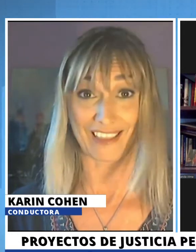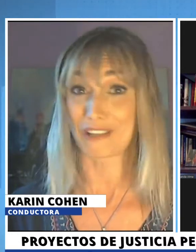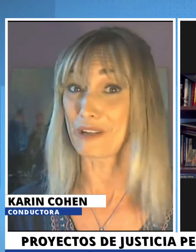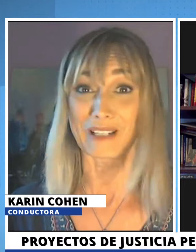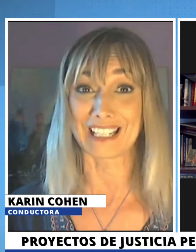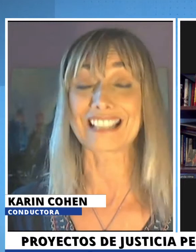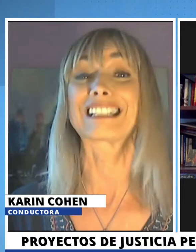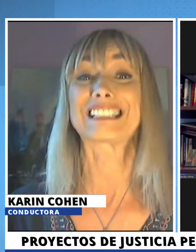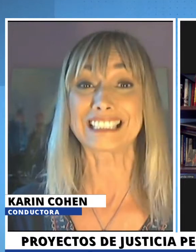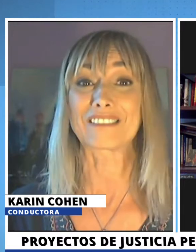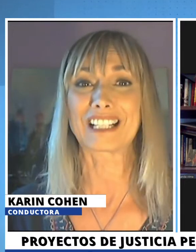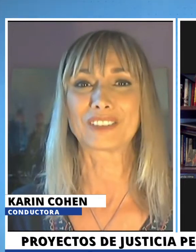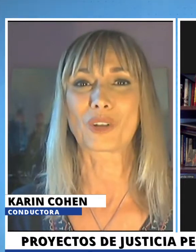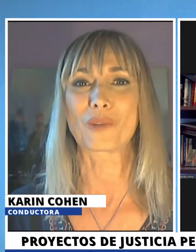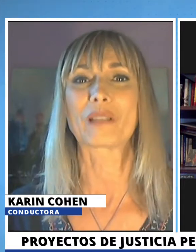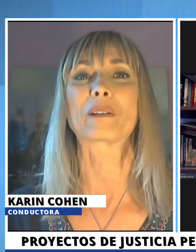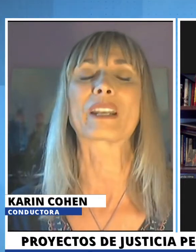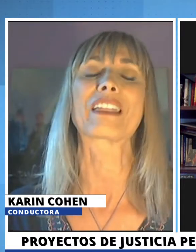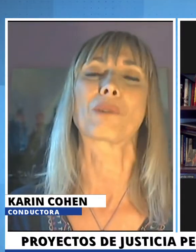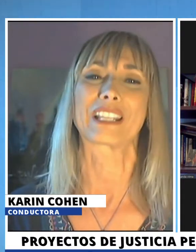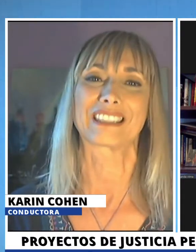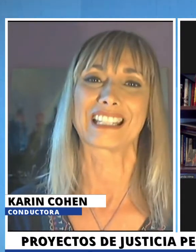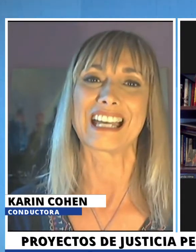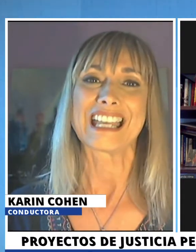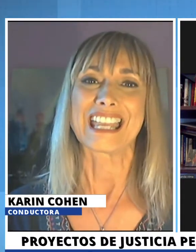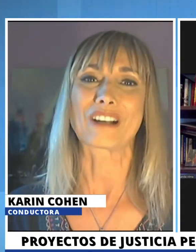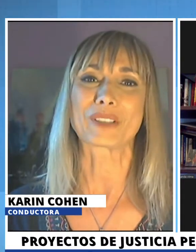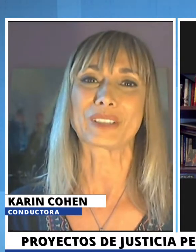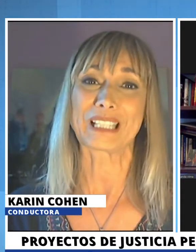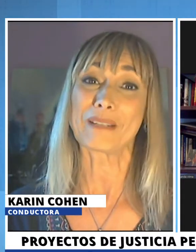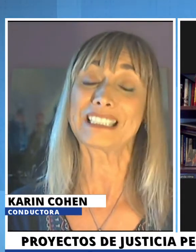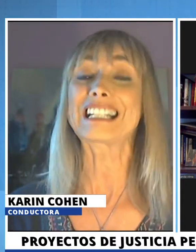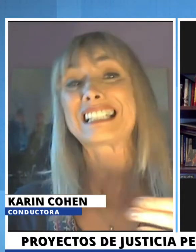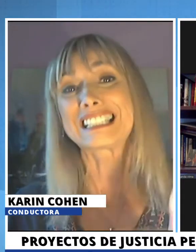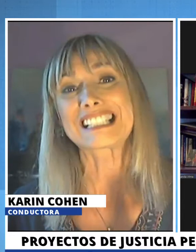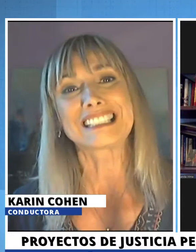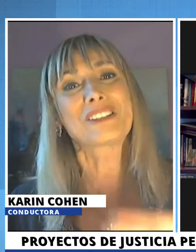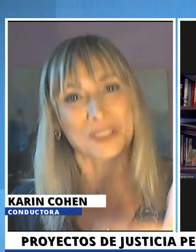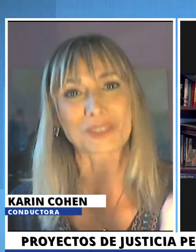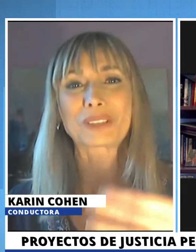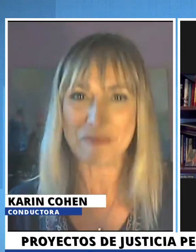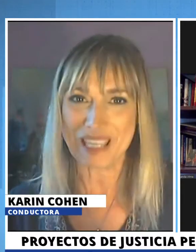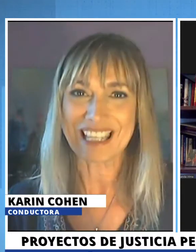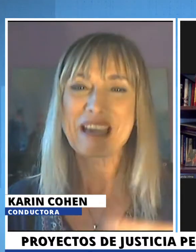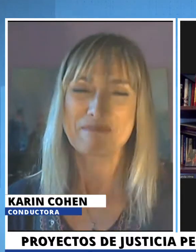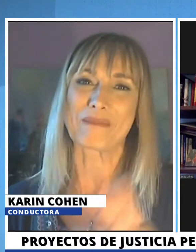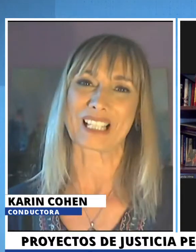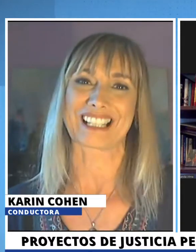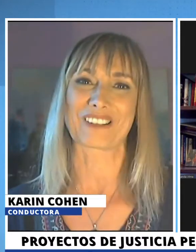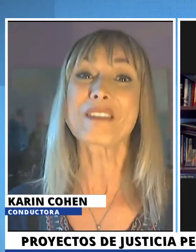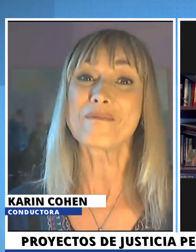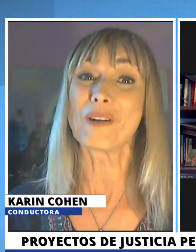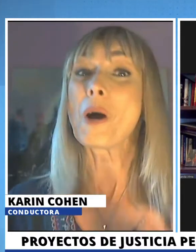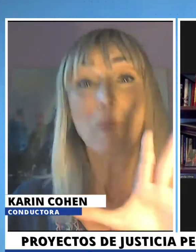de ninguna manera, se sigue trabajando como desde el primer día de cuarentena en comisiones telemáticas, y en este sentido nosotros también vamos a hacer